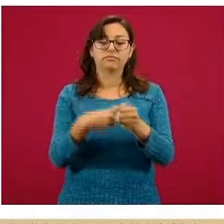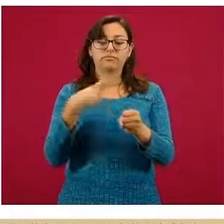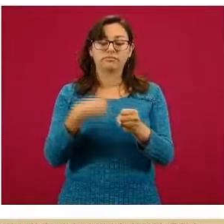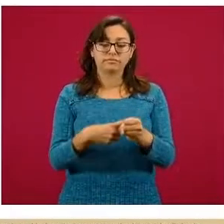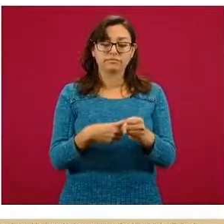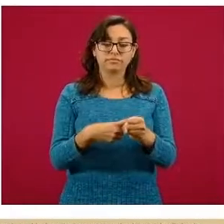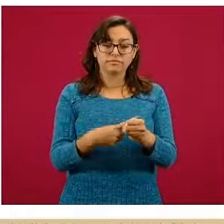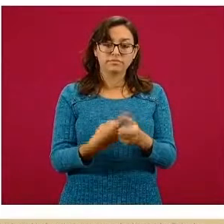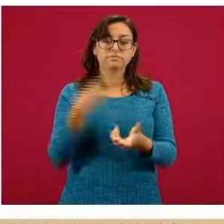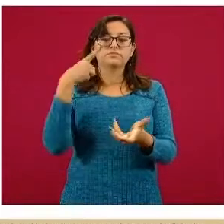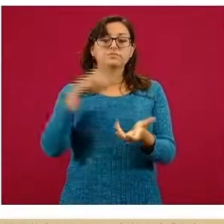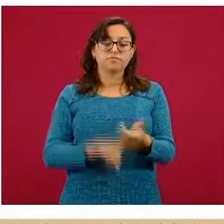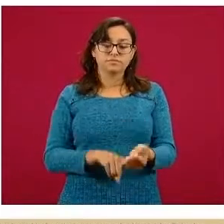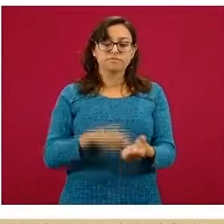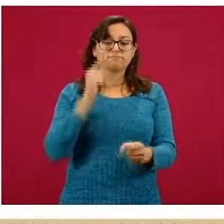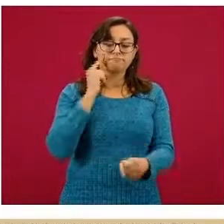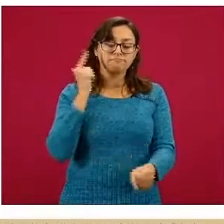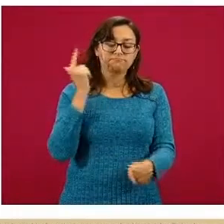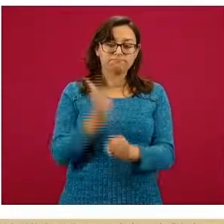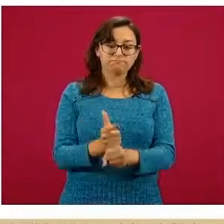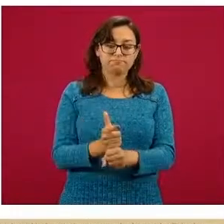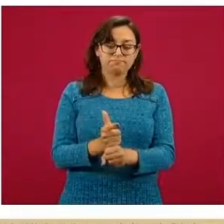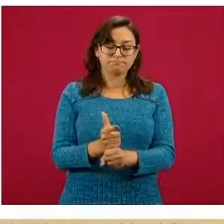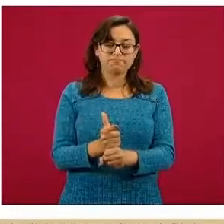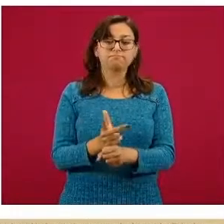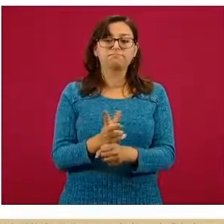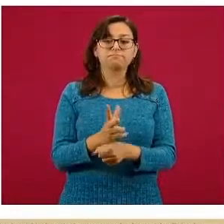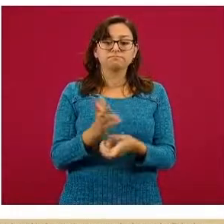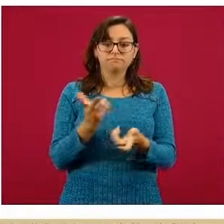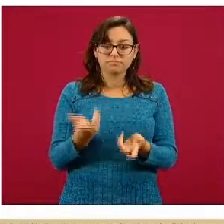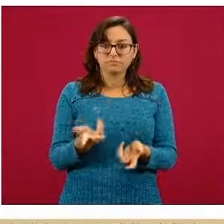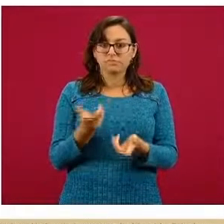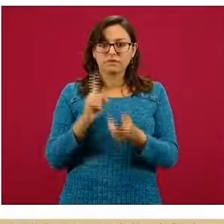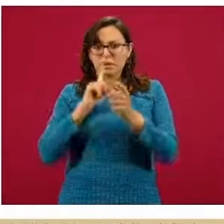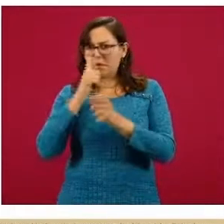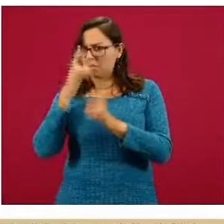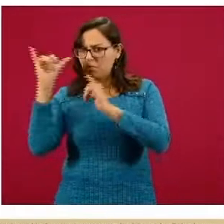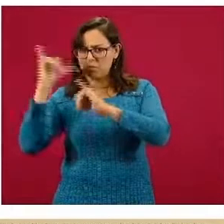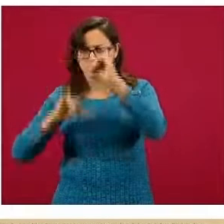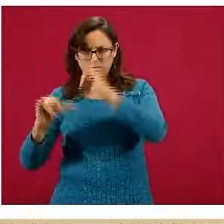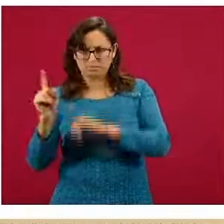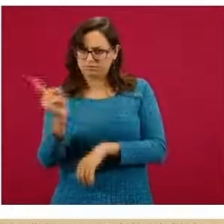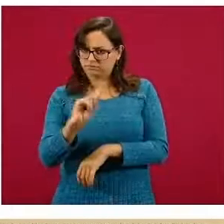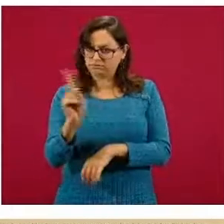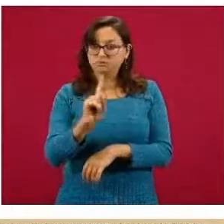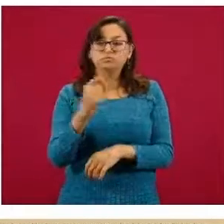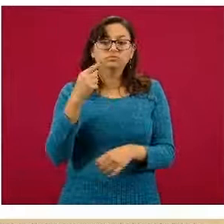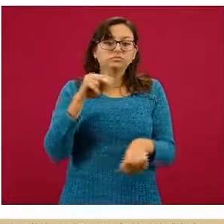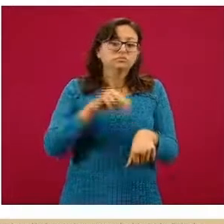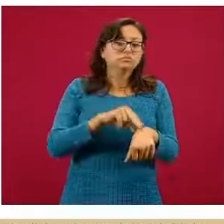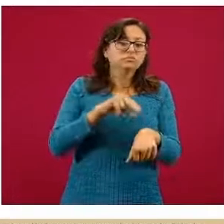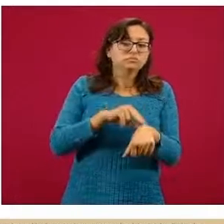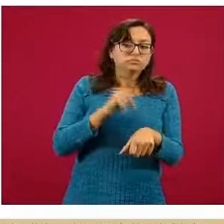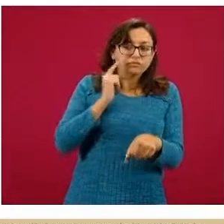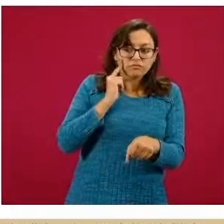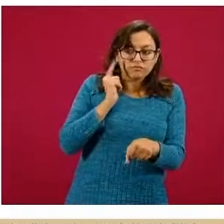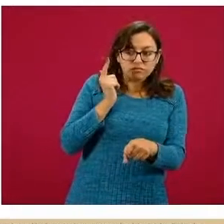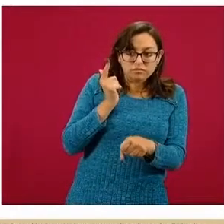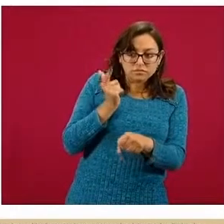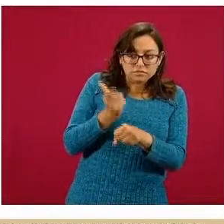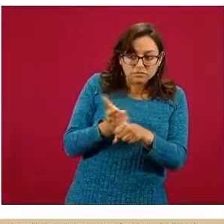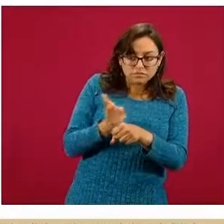incluyeron precisamente un diagnóstico clínico. Ellos no hablaban en ese momento ni posteriormente de una asociación